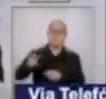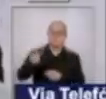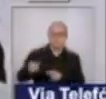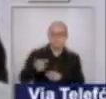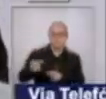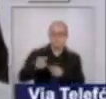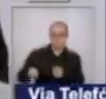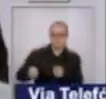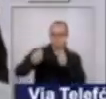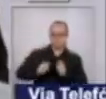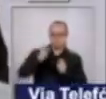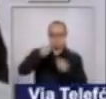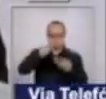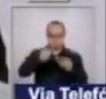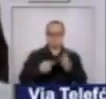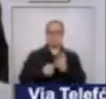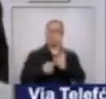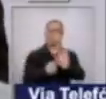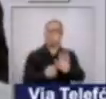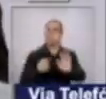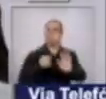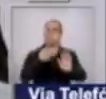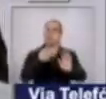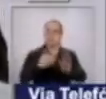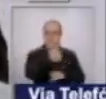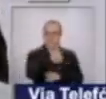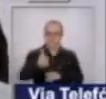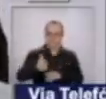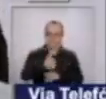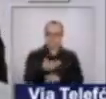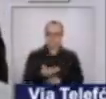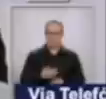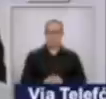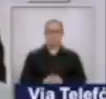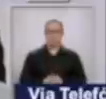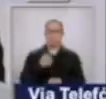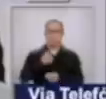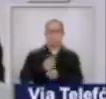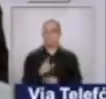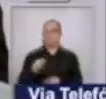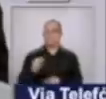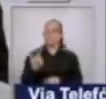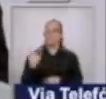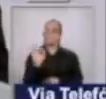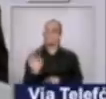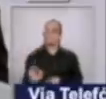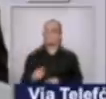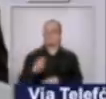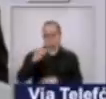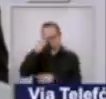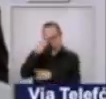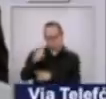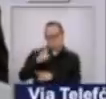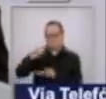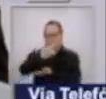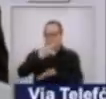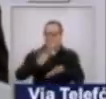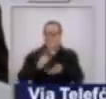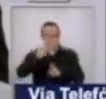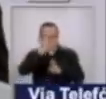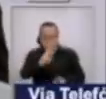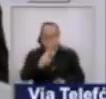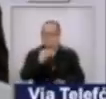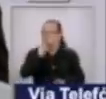Mi idea siempre fue que tenía que yo llegar al debate y demostrar que puedo ser completamente